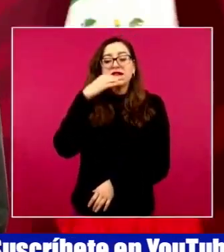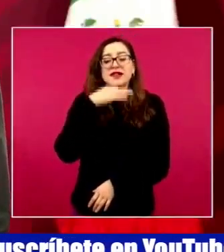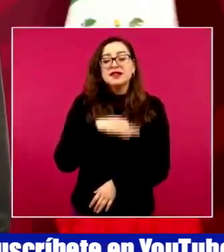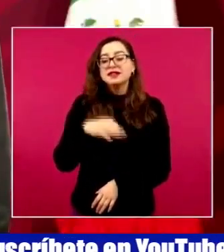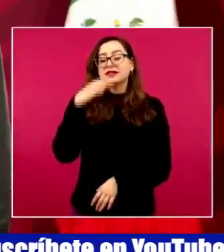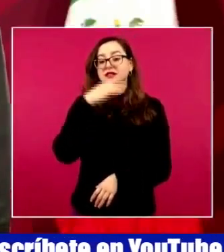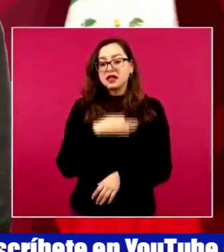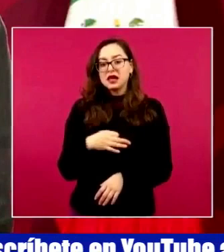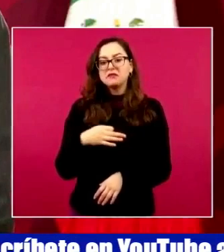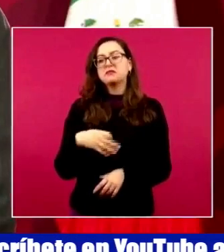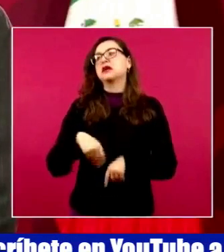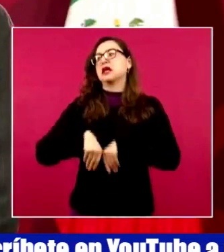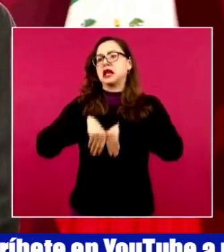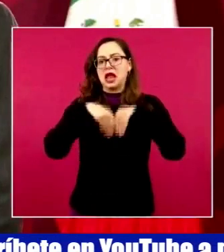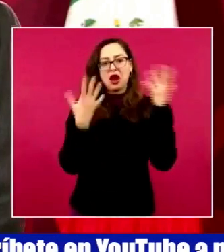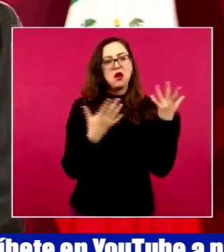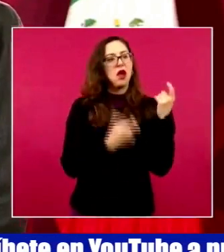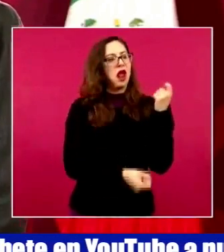aguafiestas, ¿no?